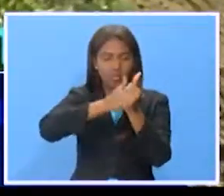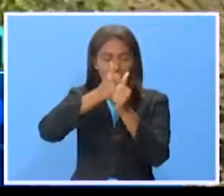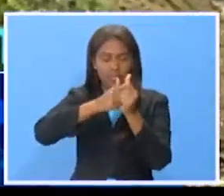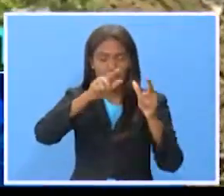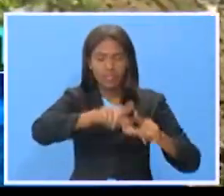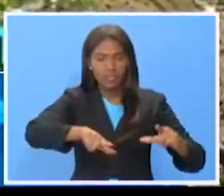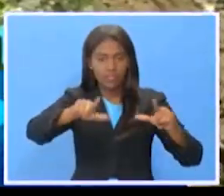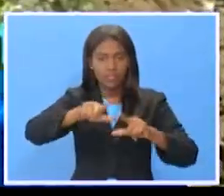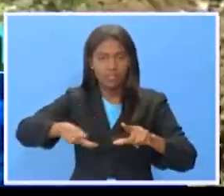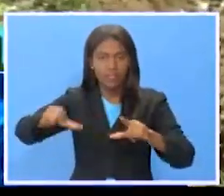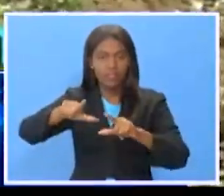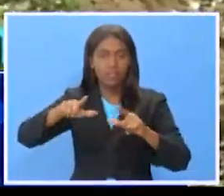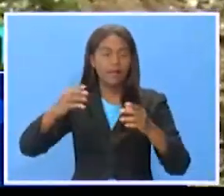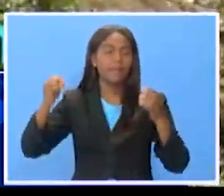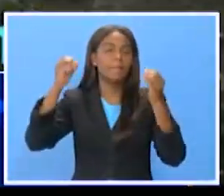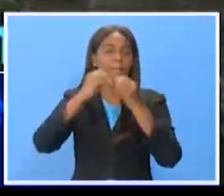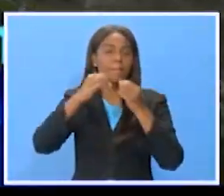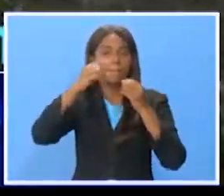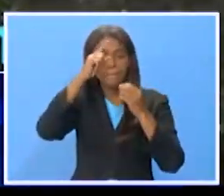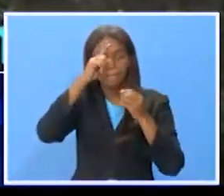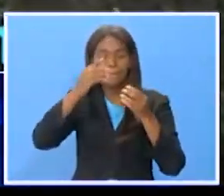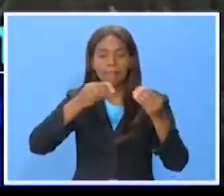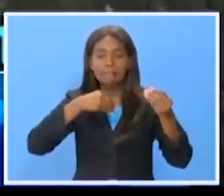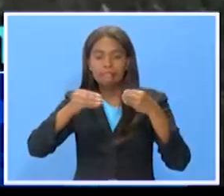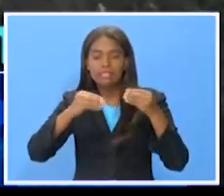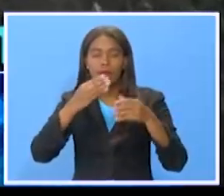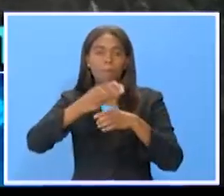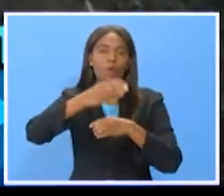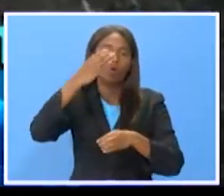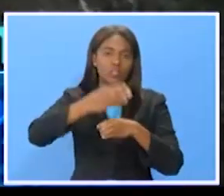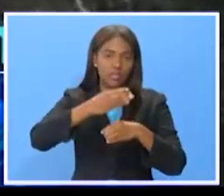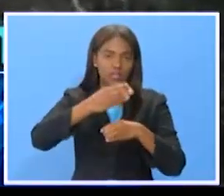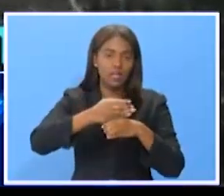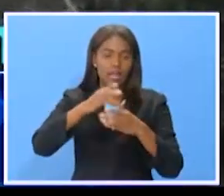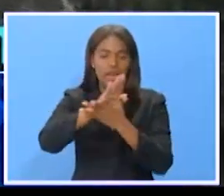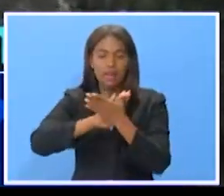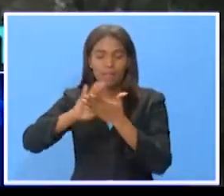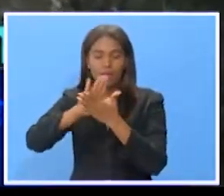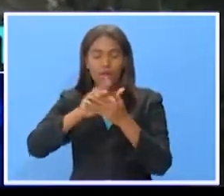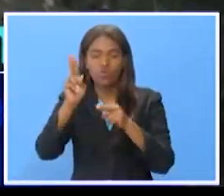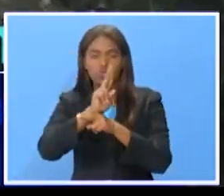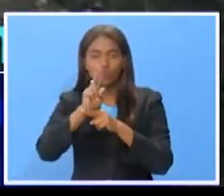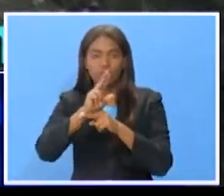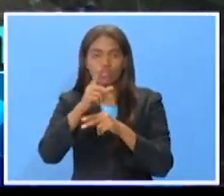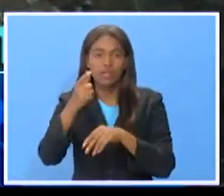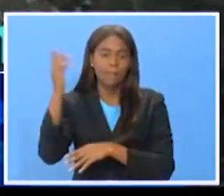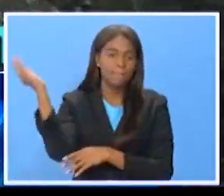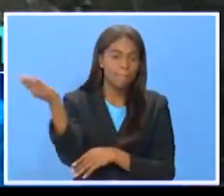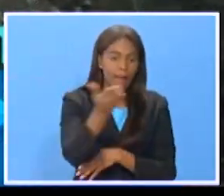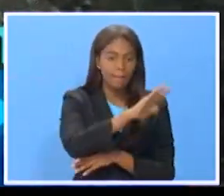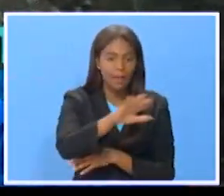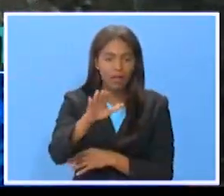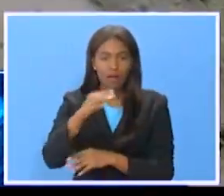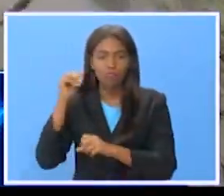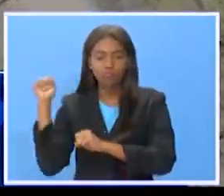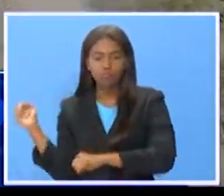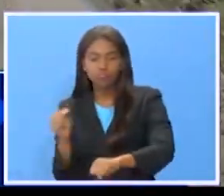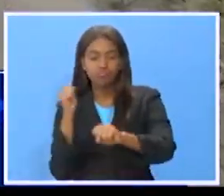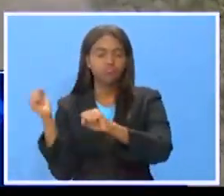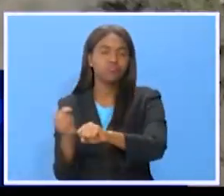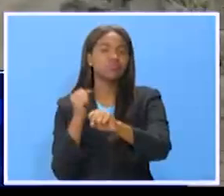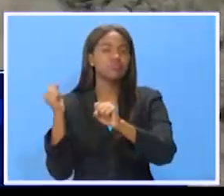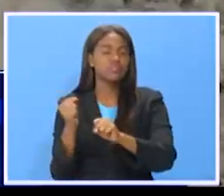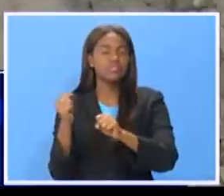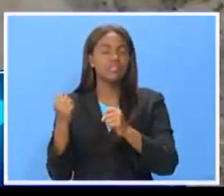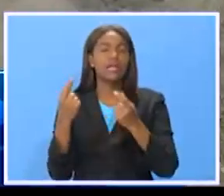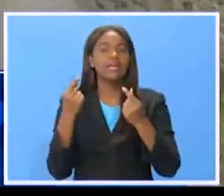de residuos, mayormente envases plásticos y botellas, y remozan el área utilizando machetes y palas. En este primer operativo se